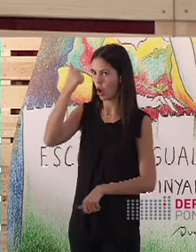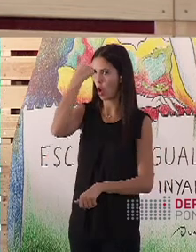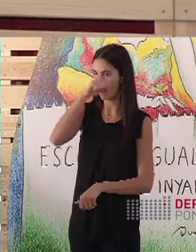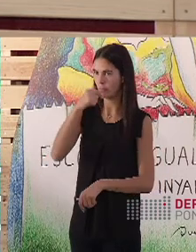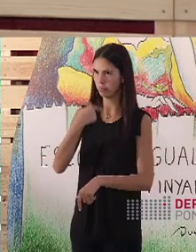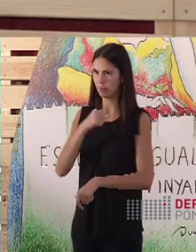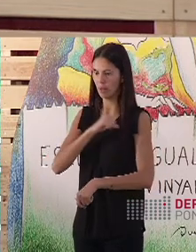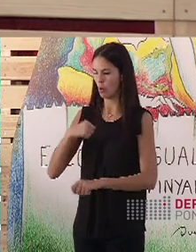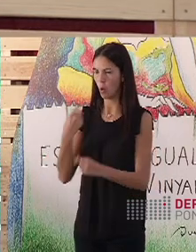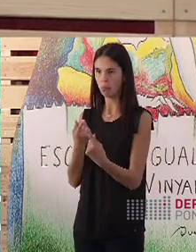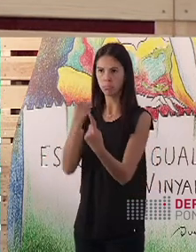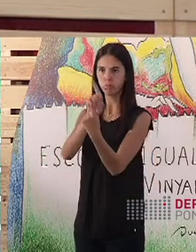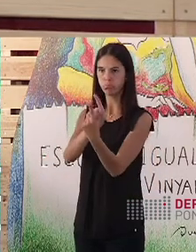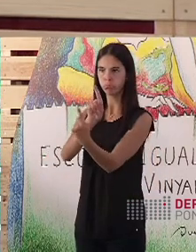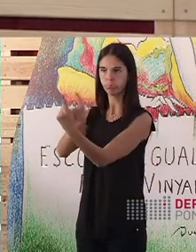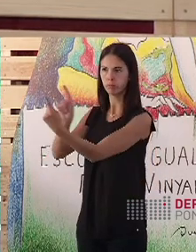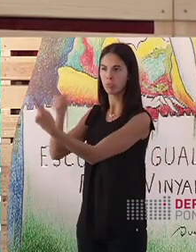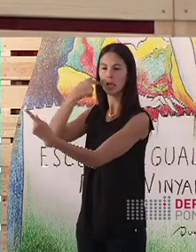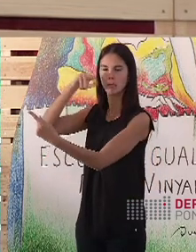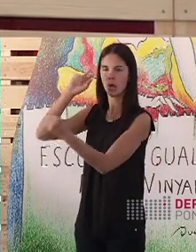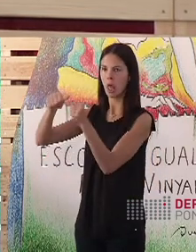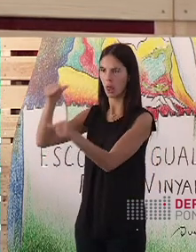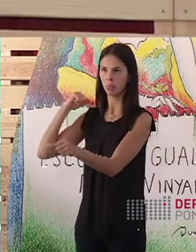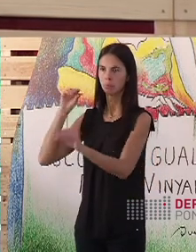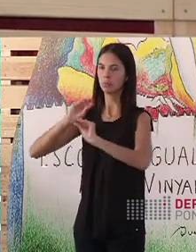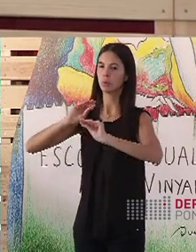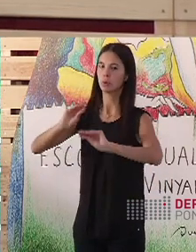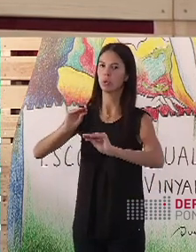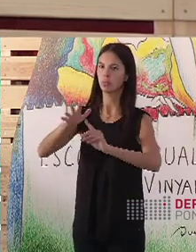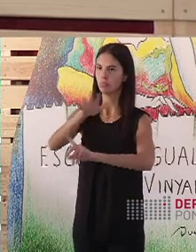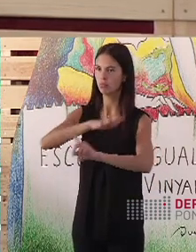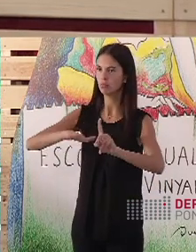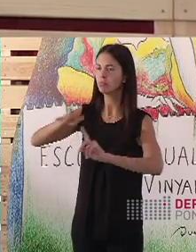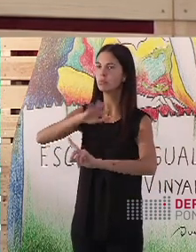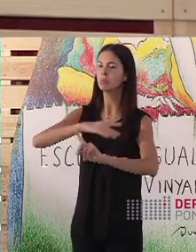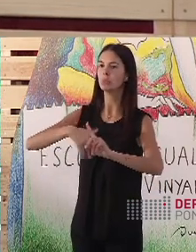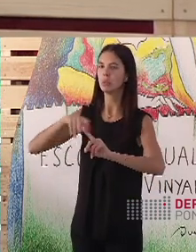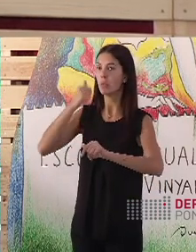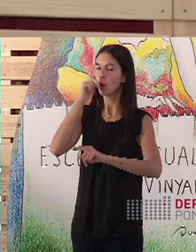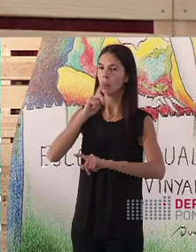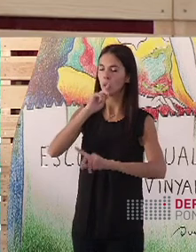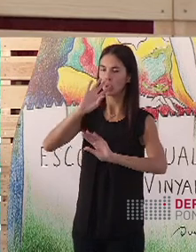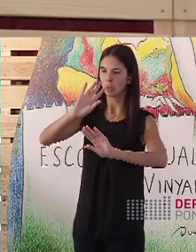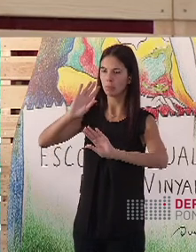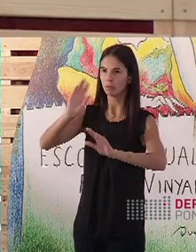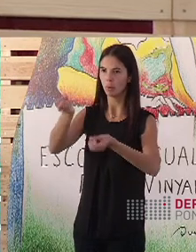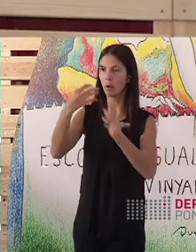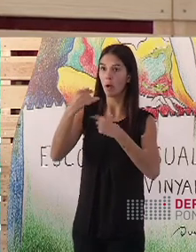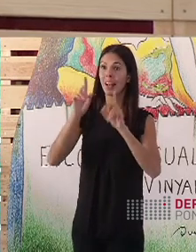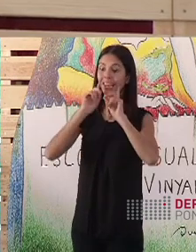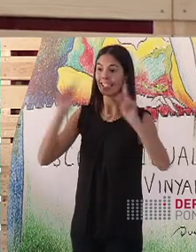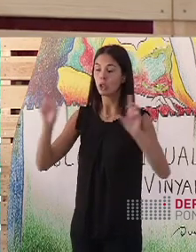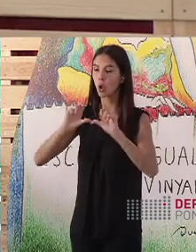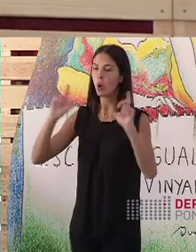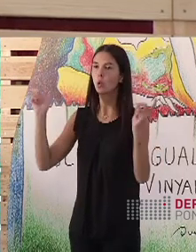individuais, aí non había problema de contar a súa experiencia nos ámbitos prostitucionais, si o había, se os quería reunir. Sabedes que nos